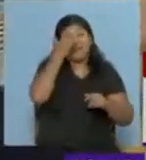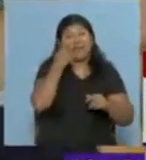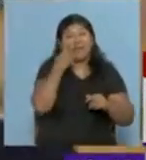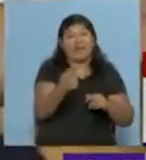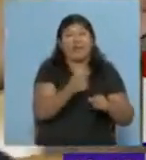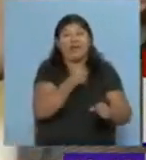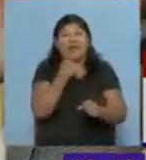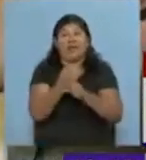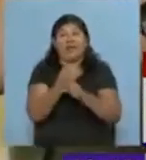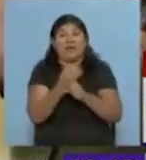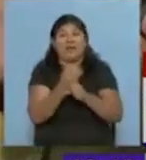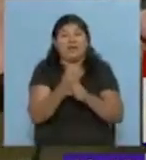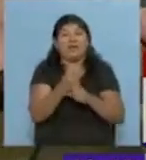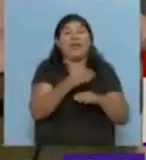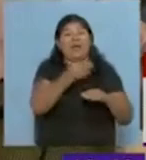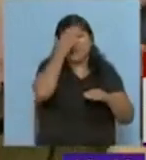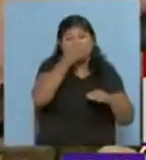15.000 pesos en 10 de